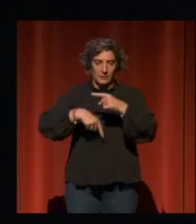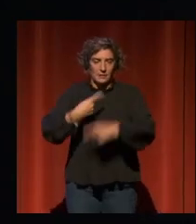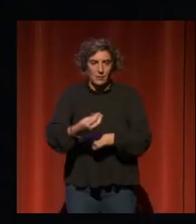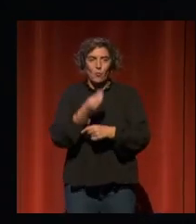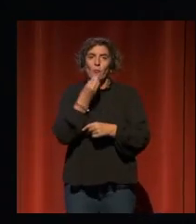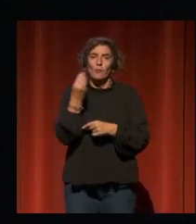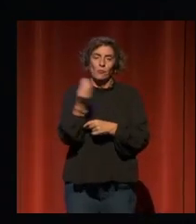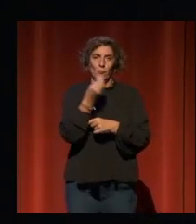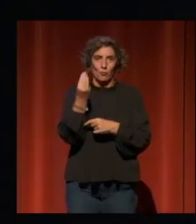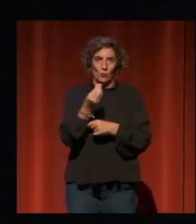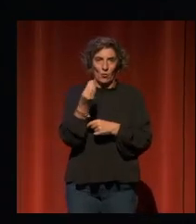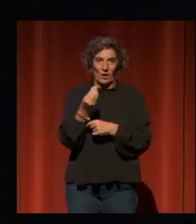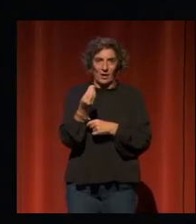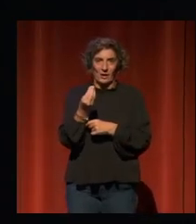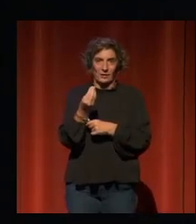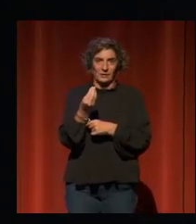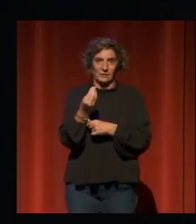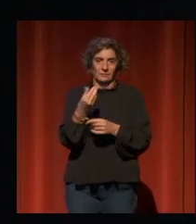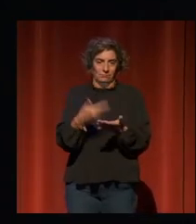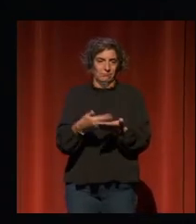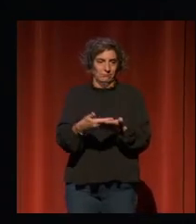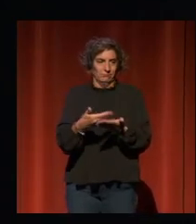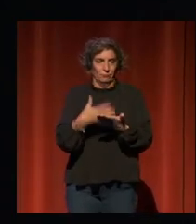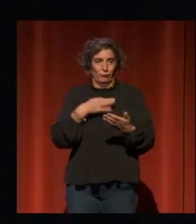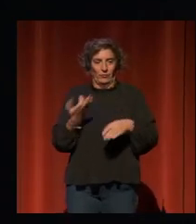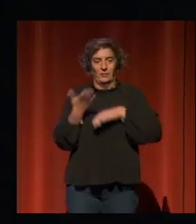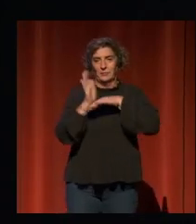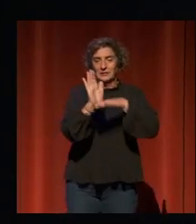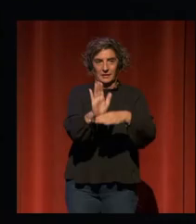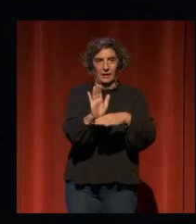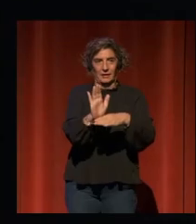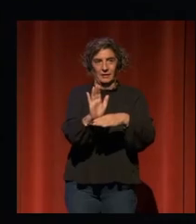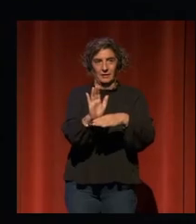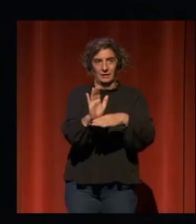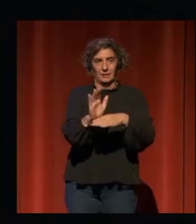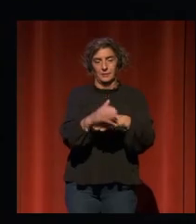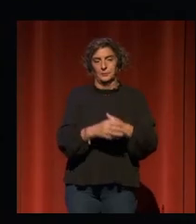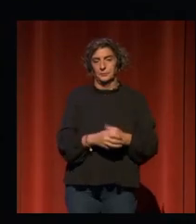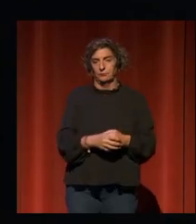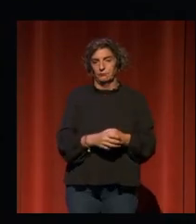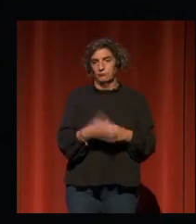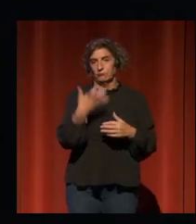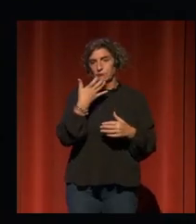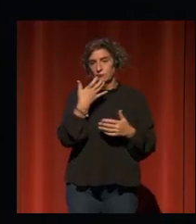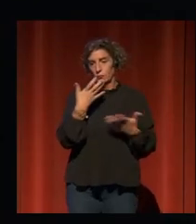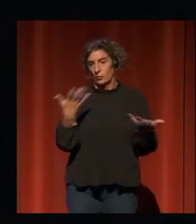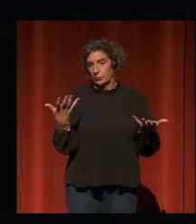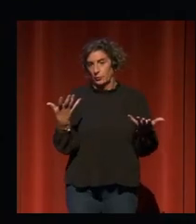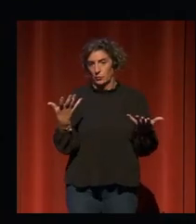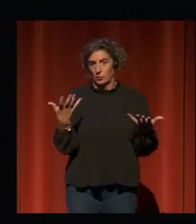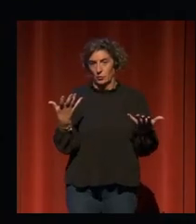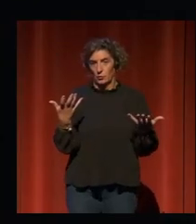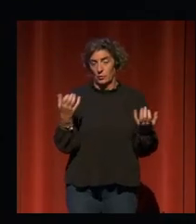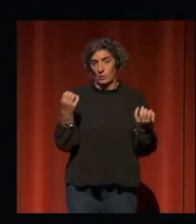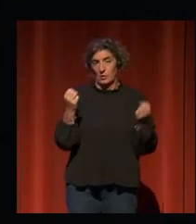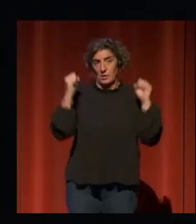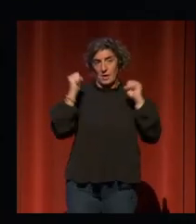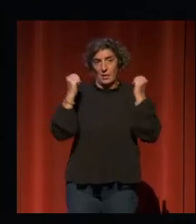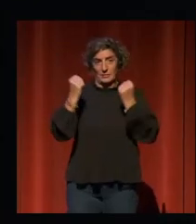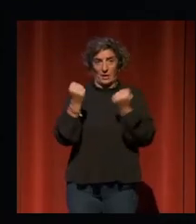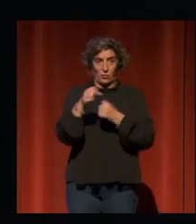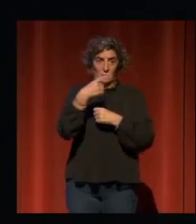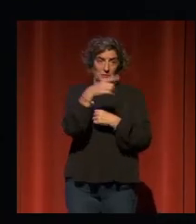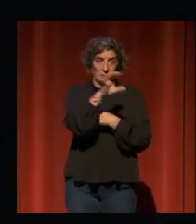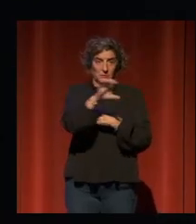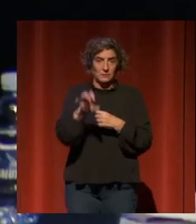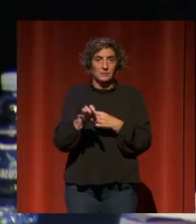buen eh argumento para presentar a por ejemplo eh las administraciones locales O sea